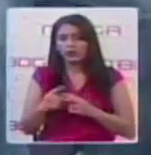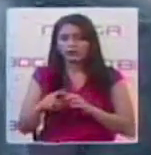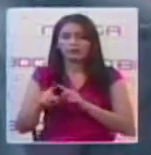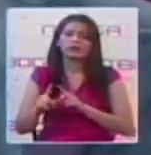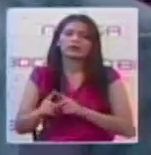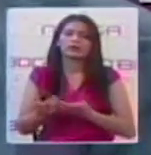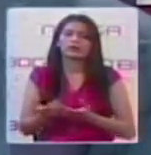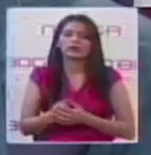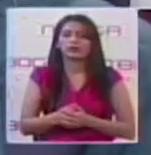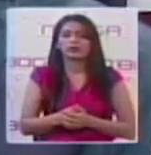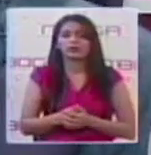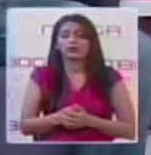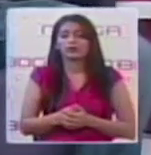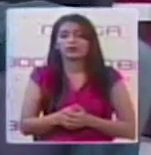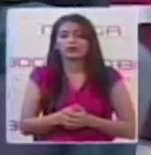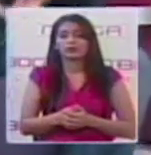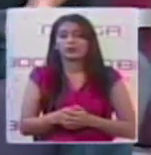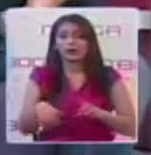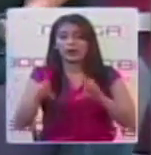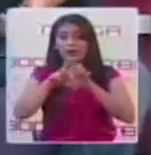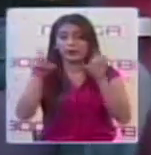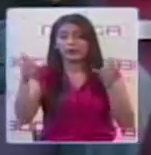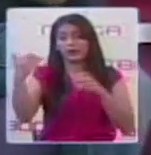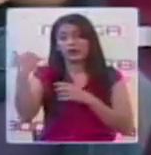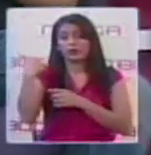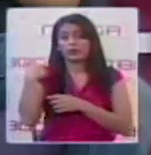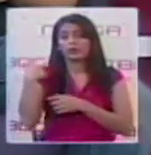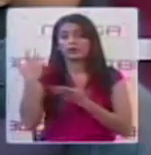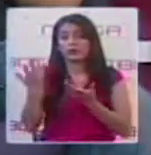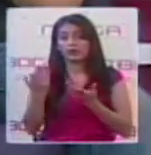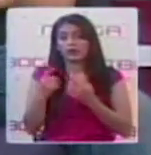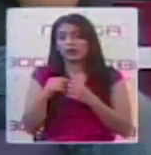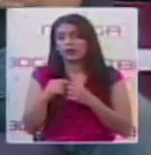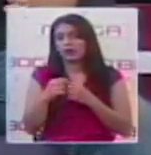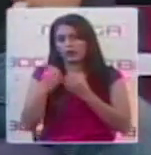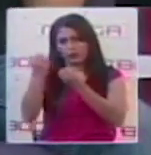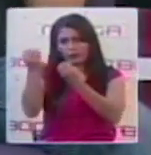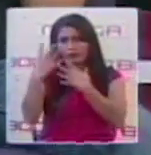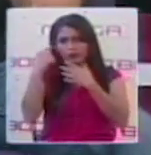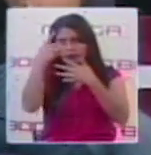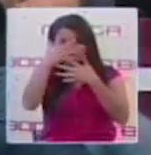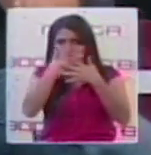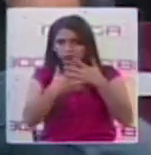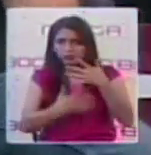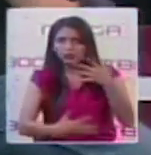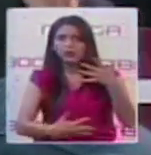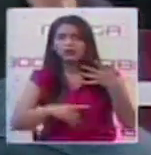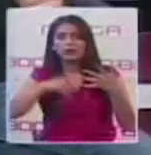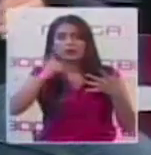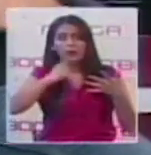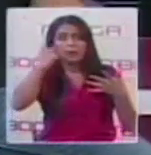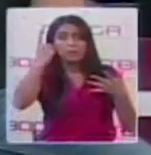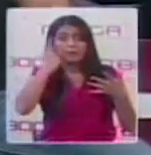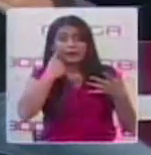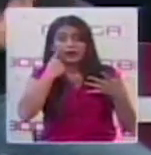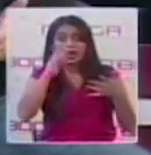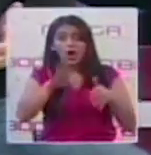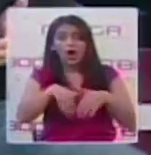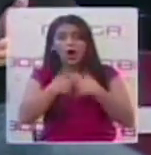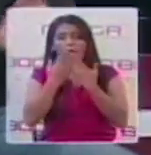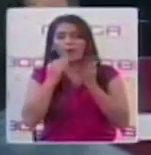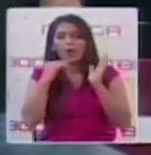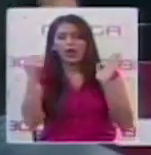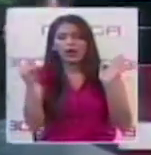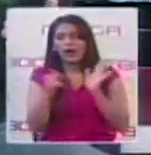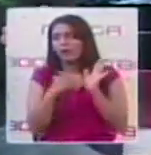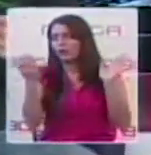la interpretación de las empresas. Entonces ellos tienen que analizar esa información y decir, bueno, en vista que mi mercado está comprando mucho más,